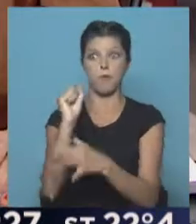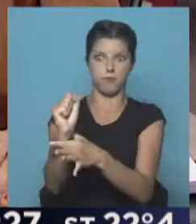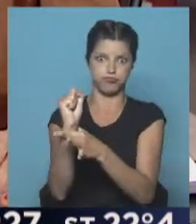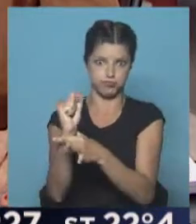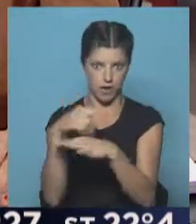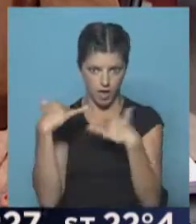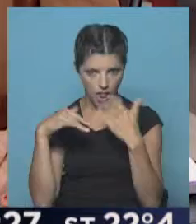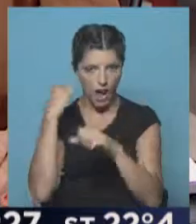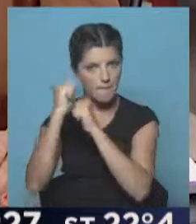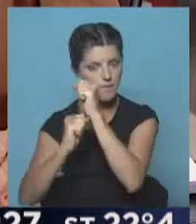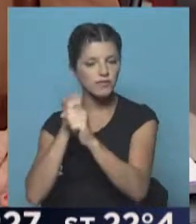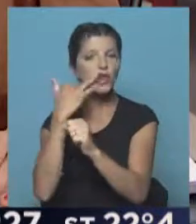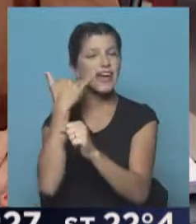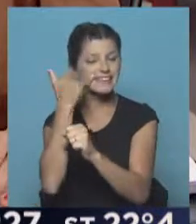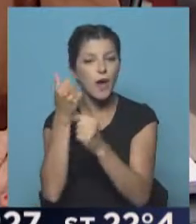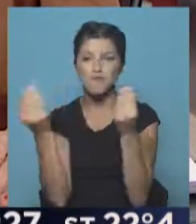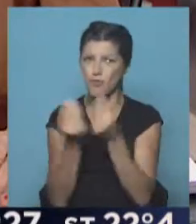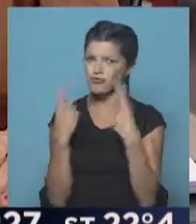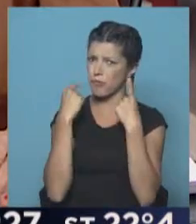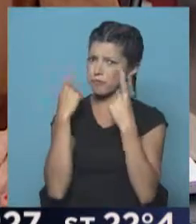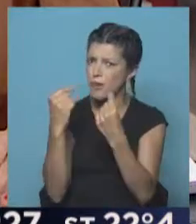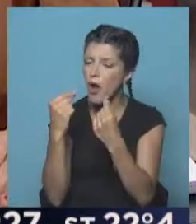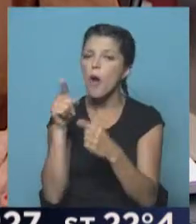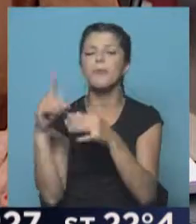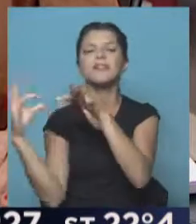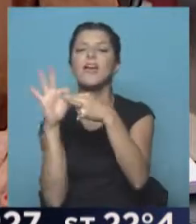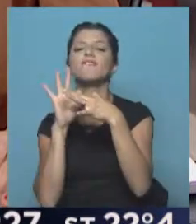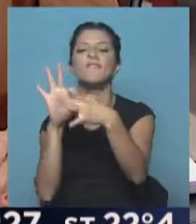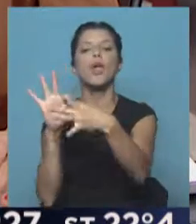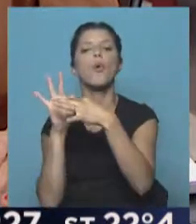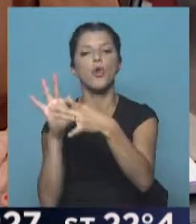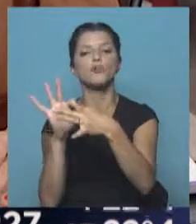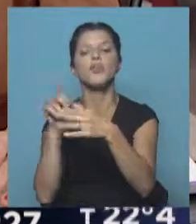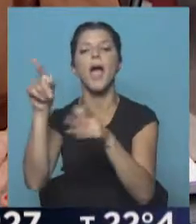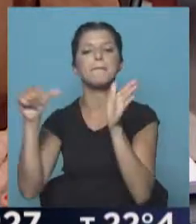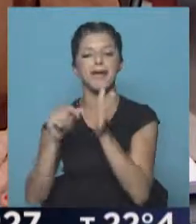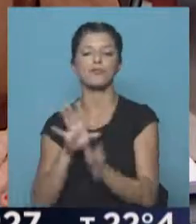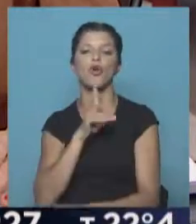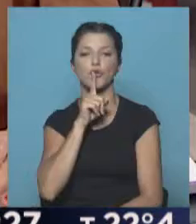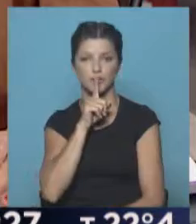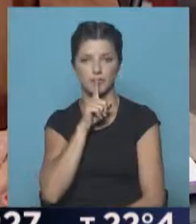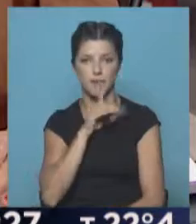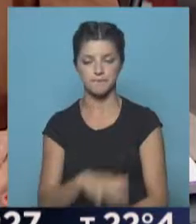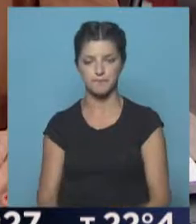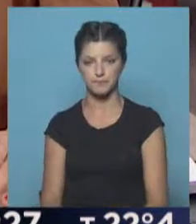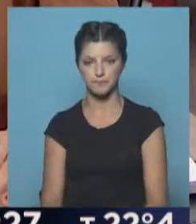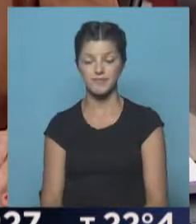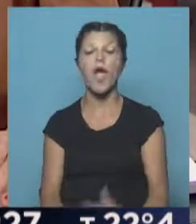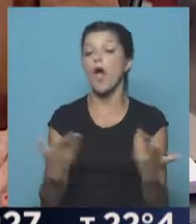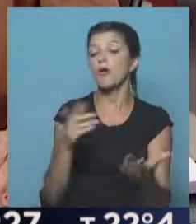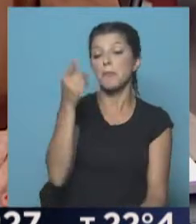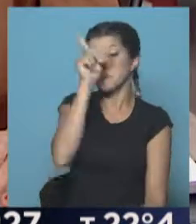empresario que ya recibe críticas de todo tipo, sobre todo por su vinculación con Rusia, con Vladimir Putin, aunque para Donald Trump es